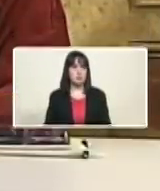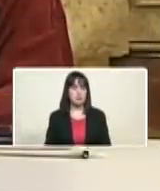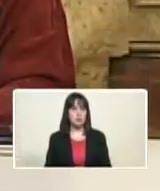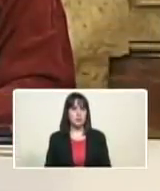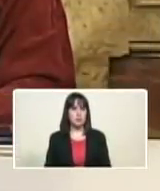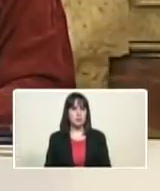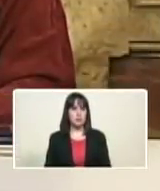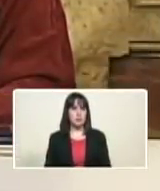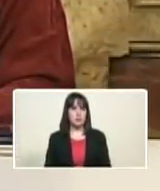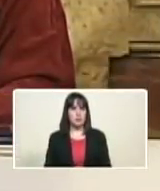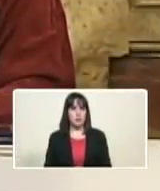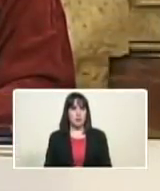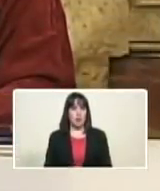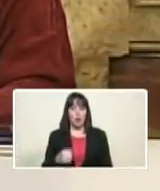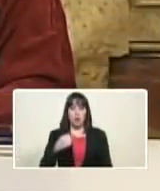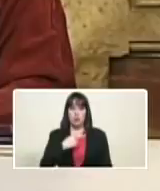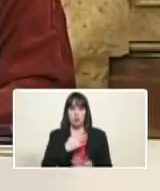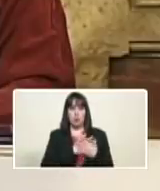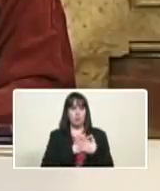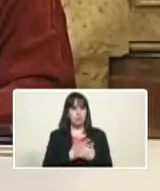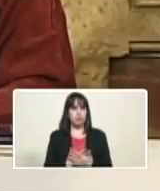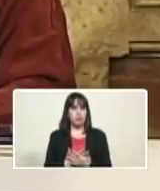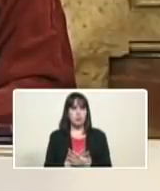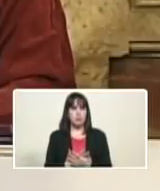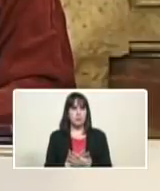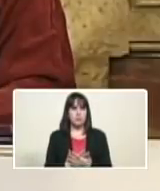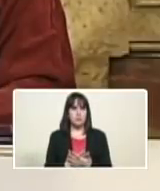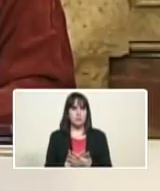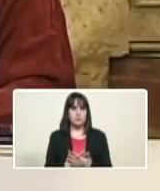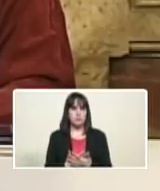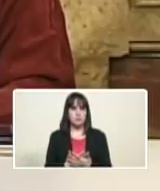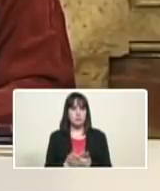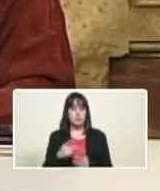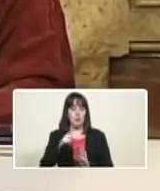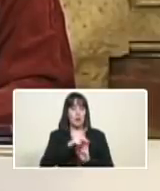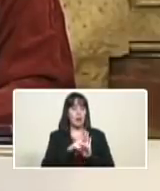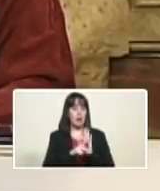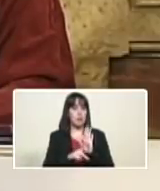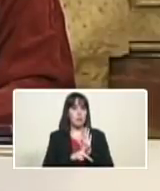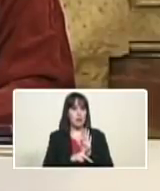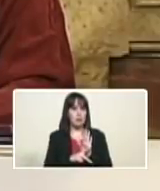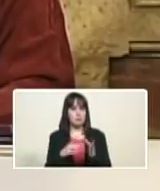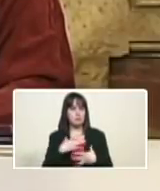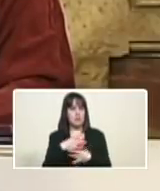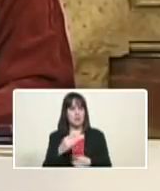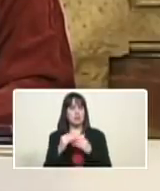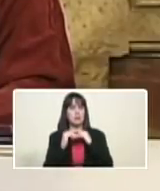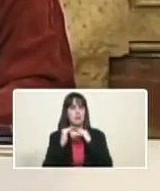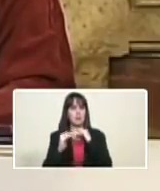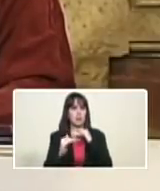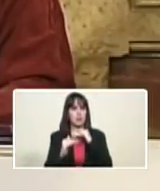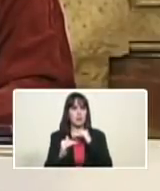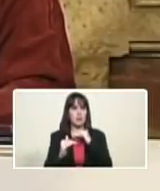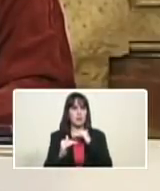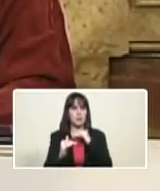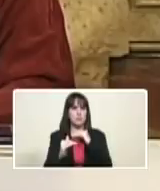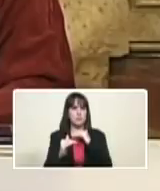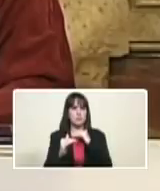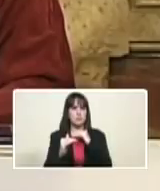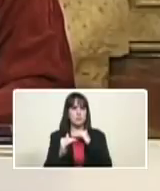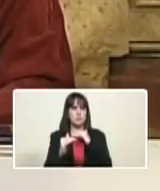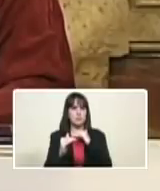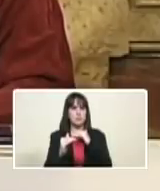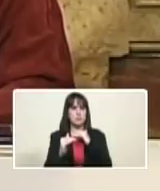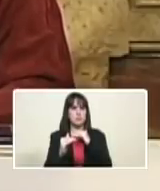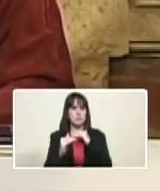Nosotros, yo garantizo, en el plan de ingreso de divisa y estabilidad, un mapa de